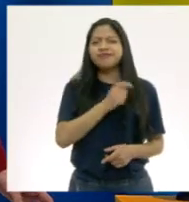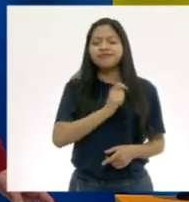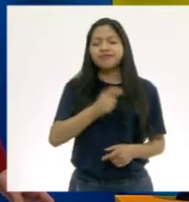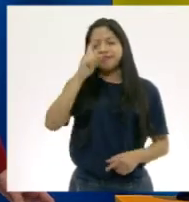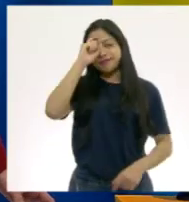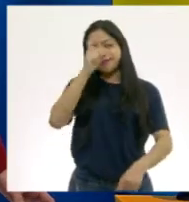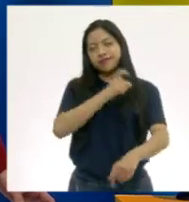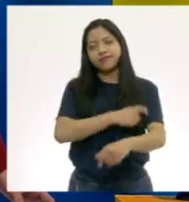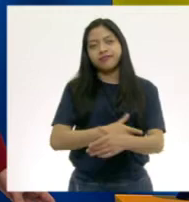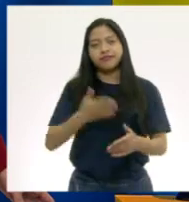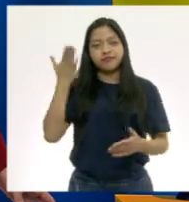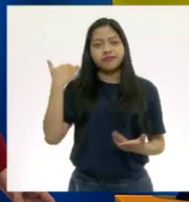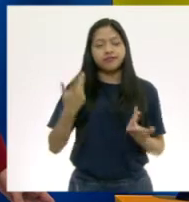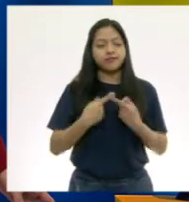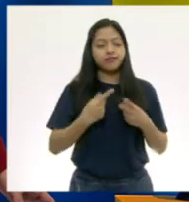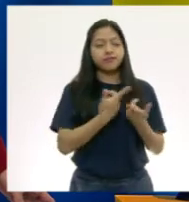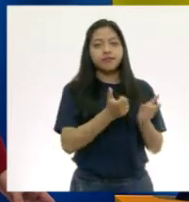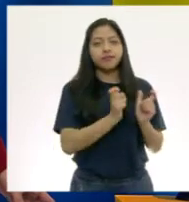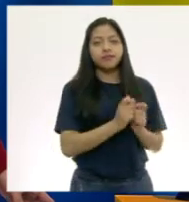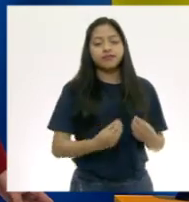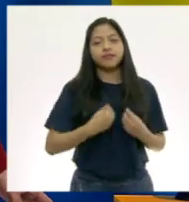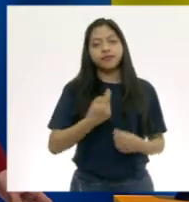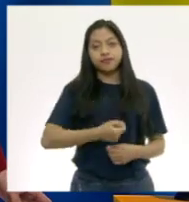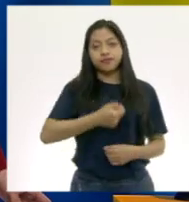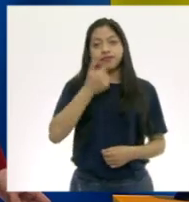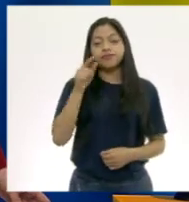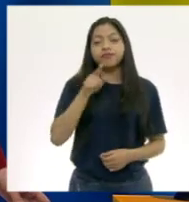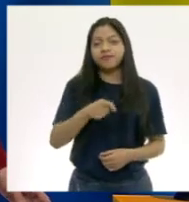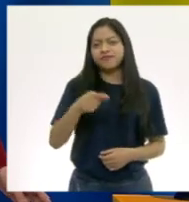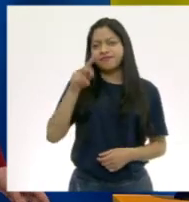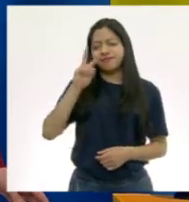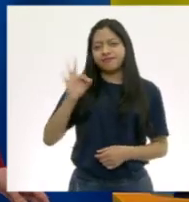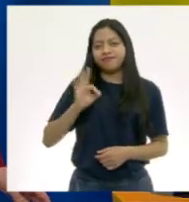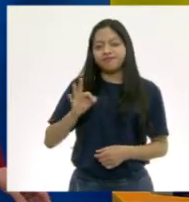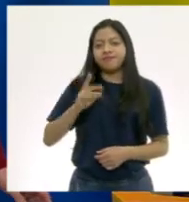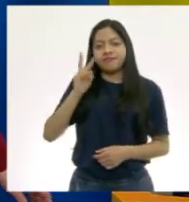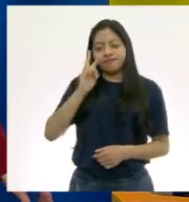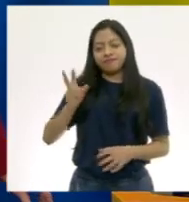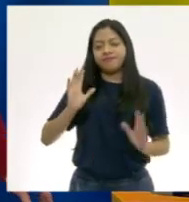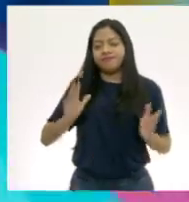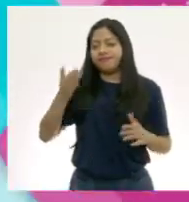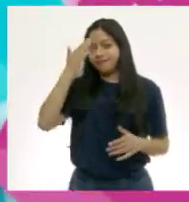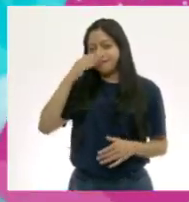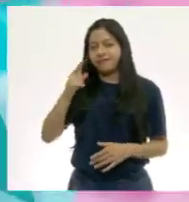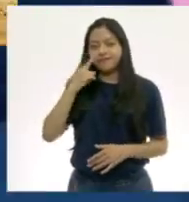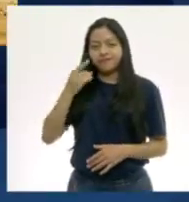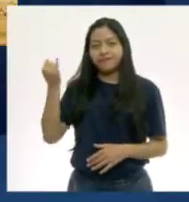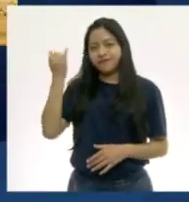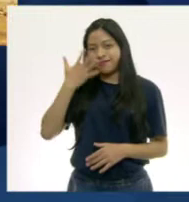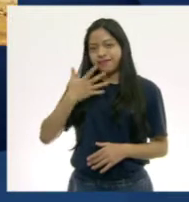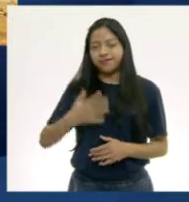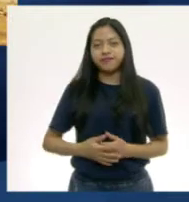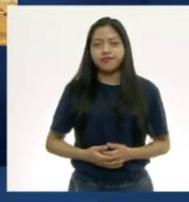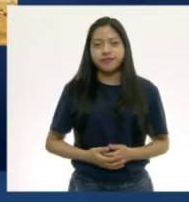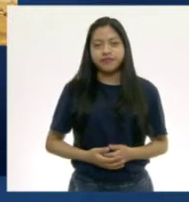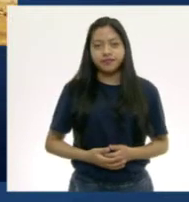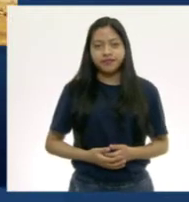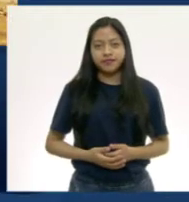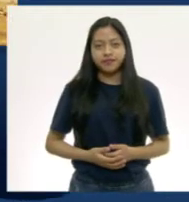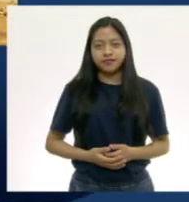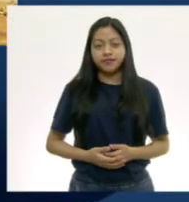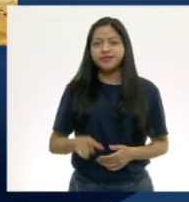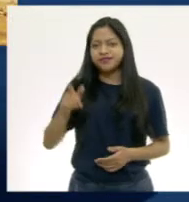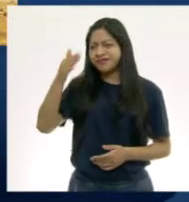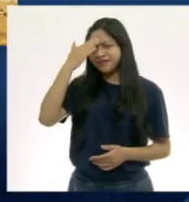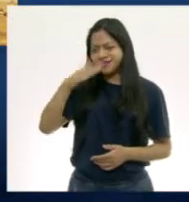que seguramente tú identificas de inmediato al ver las siguientes imágenes. A ver. ¿La